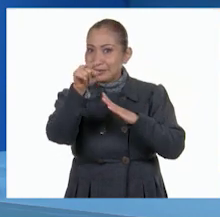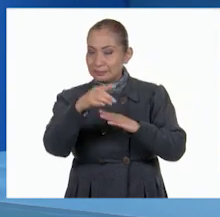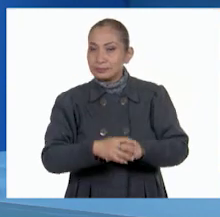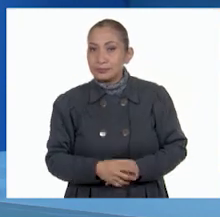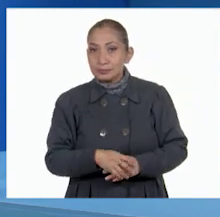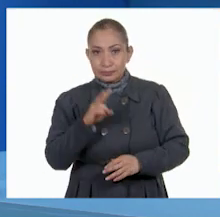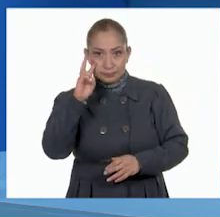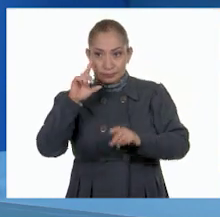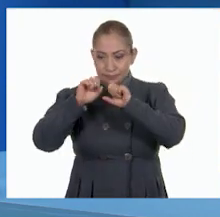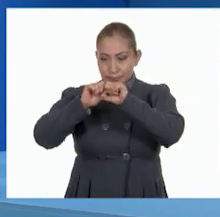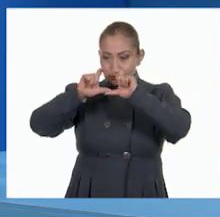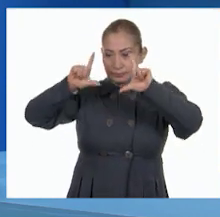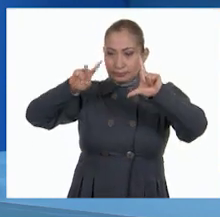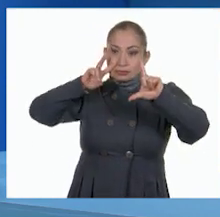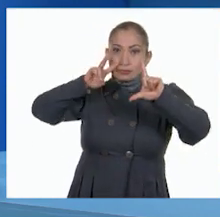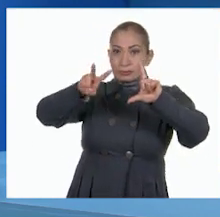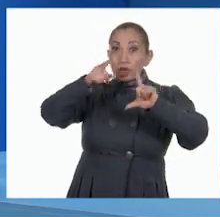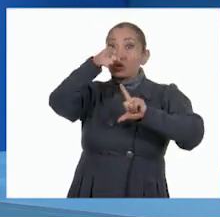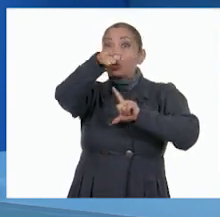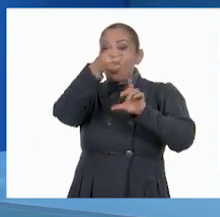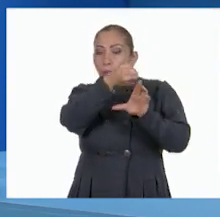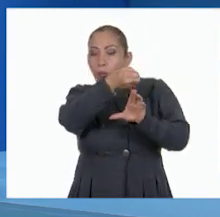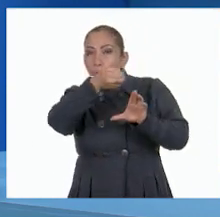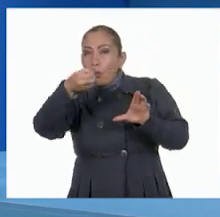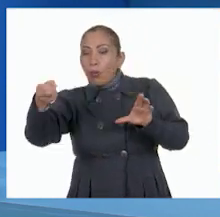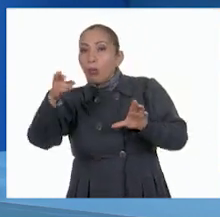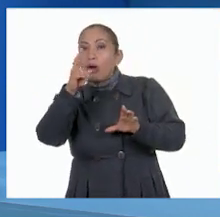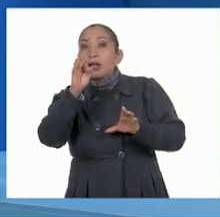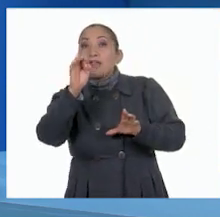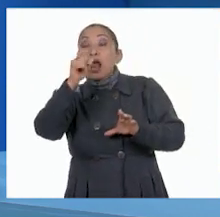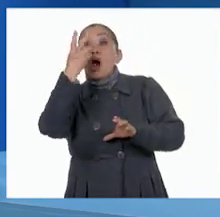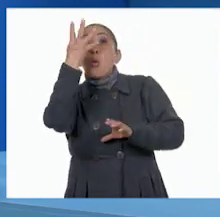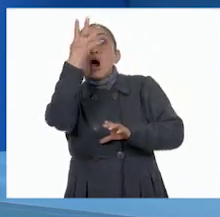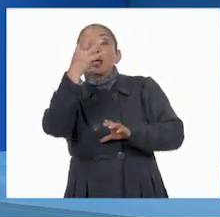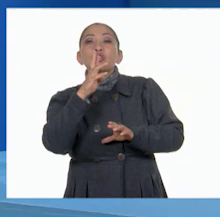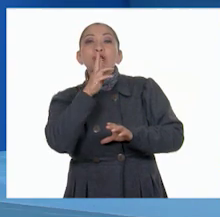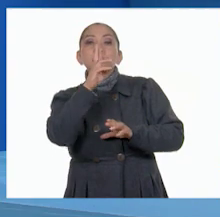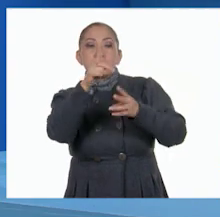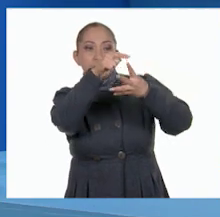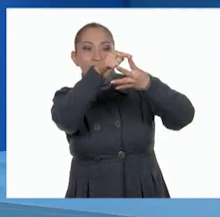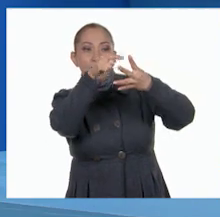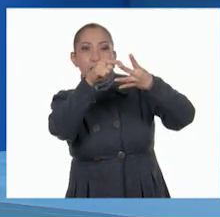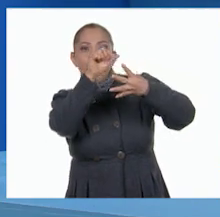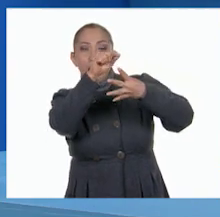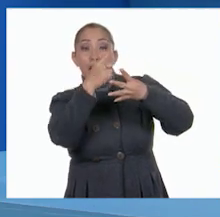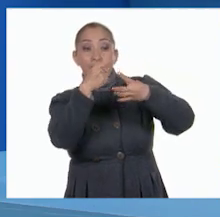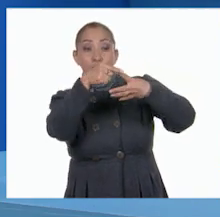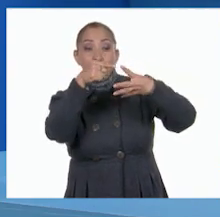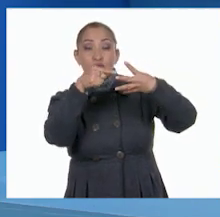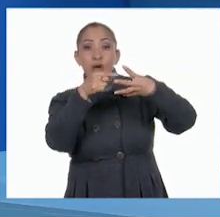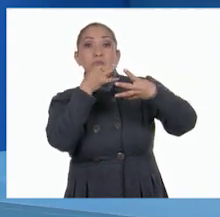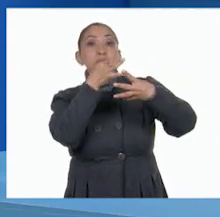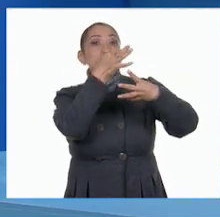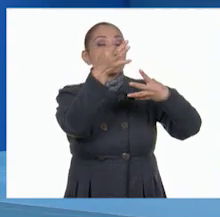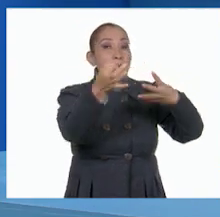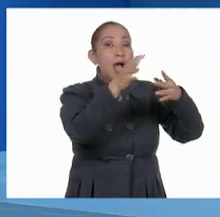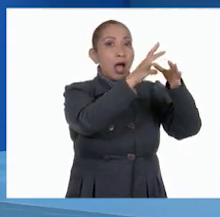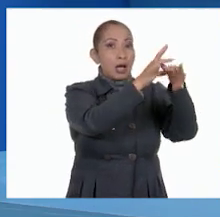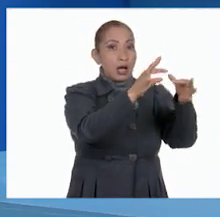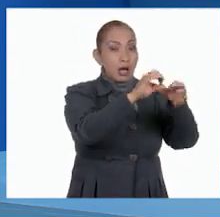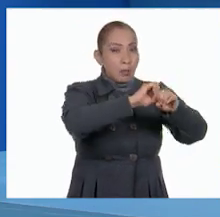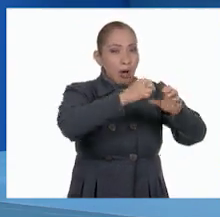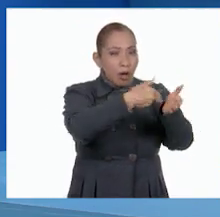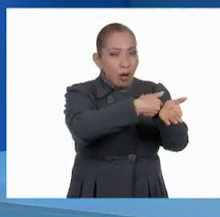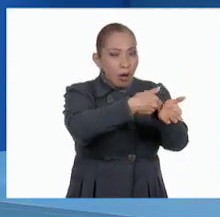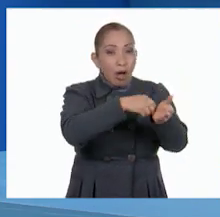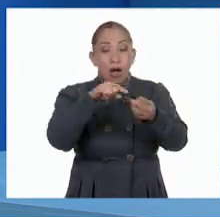En la pantalla aparecerá un refrán con 4 opciones de respuesta. 2 para mensaje explícito y 2